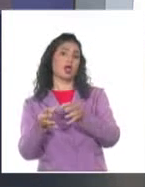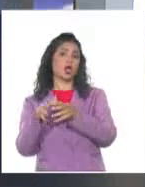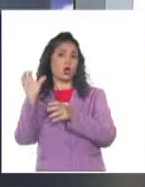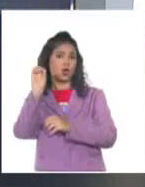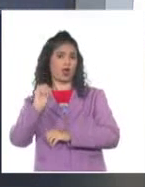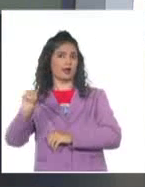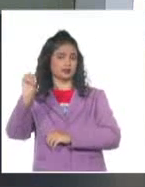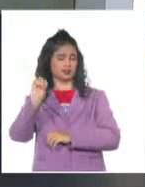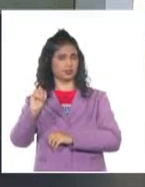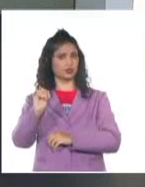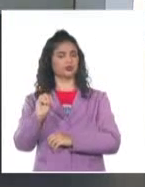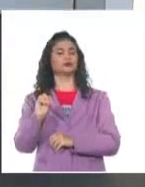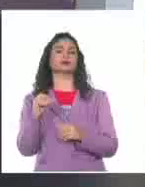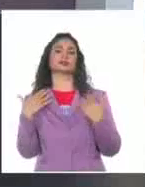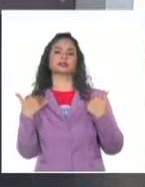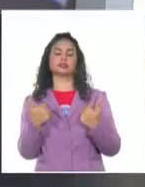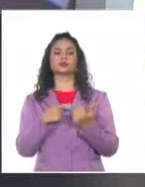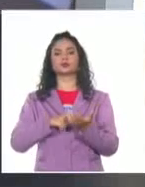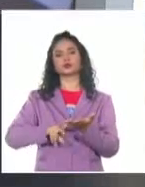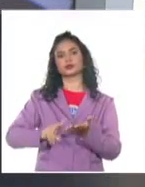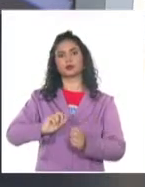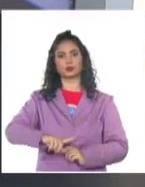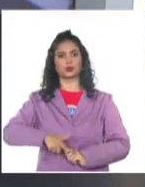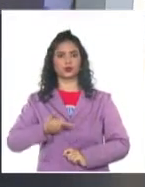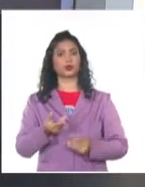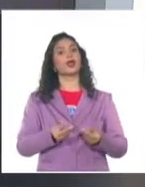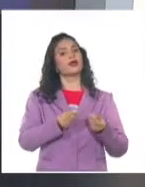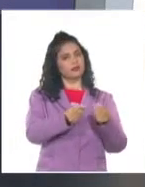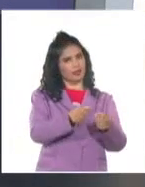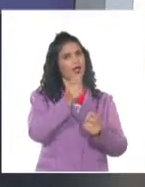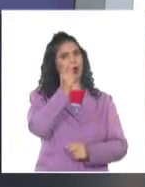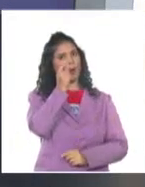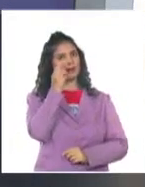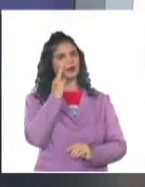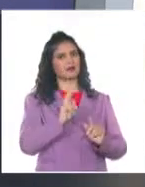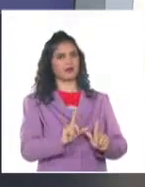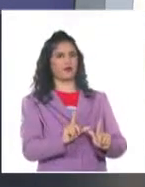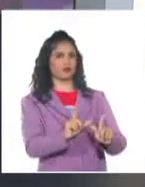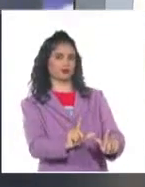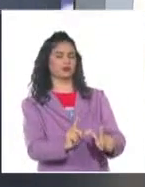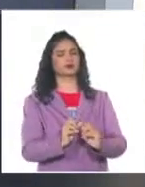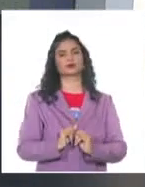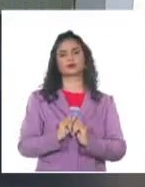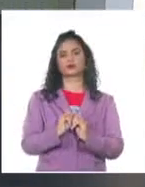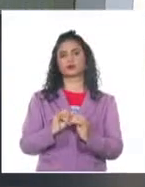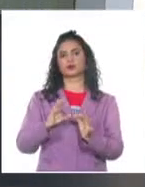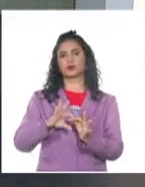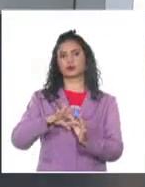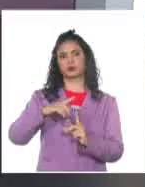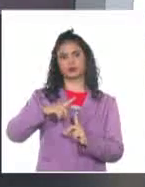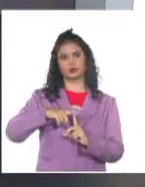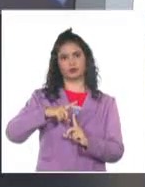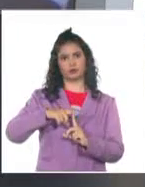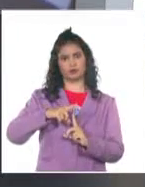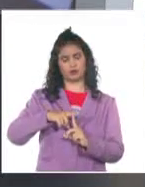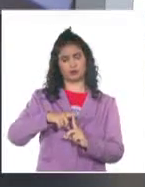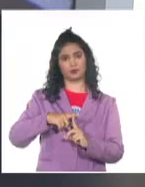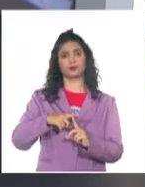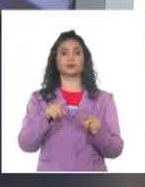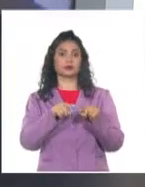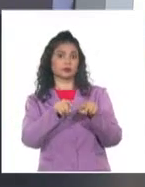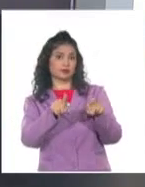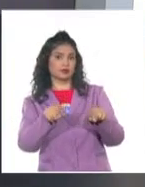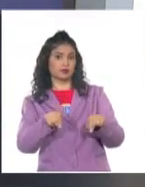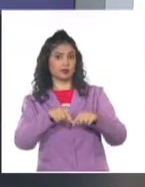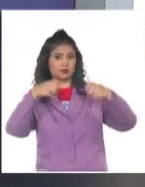Conocimiento que otorga la Dirección Provincial de Cultura en Guantánamo. Desde la Galería La Celosía, en la UNIAC de ese territorio, se inauguró